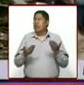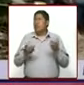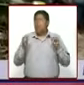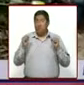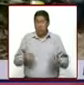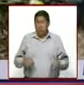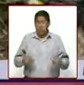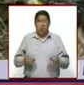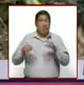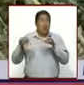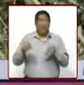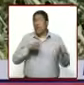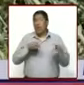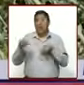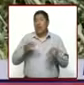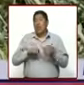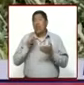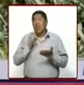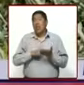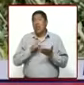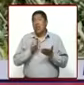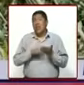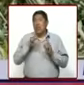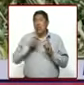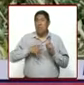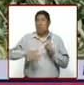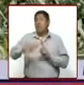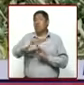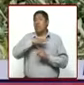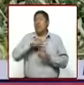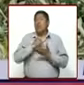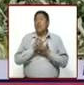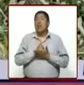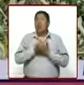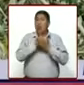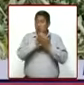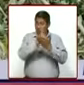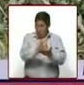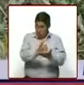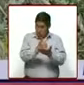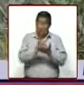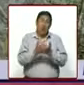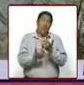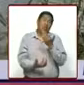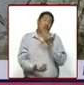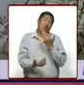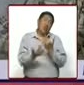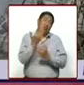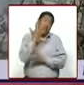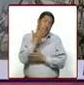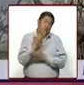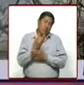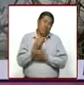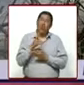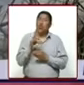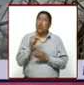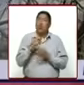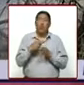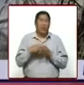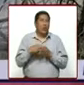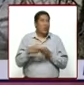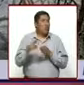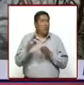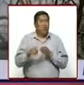para poder hacer estos elementos que ayuden a sofocar las llamas, pero no dan resultados. Los